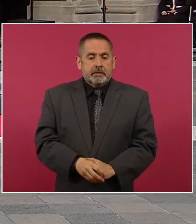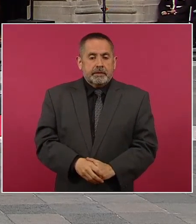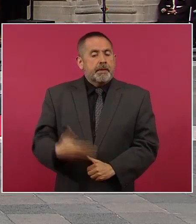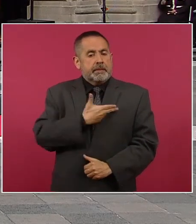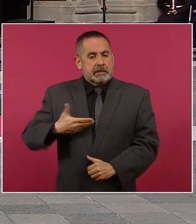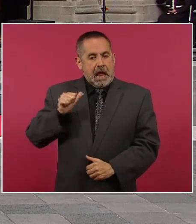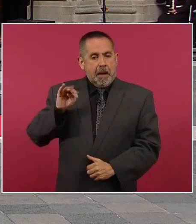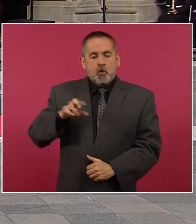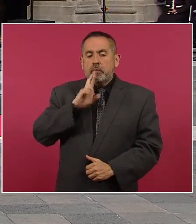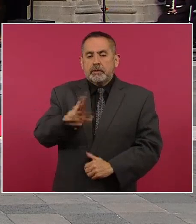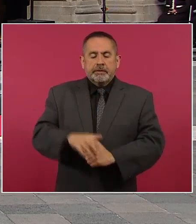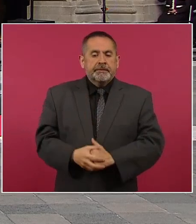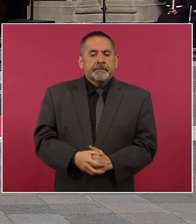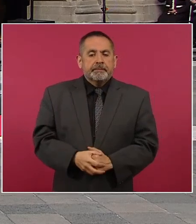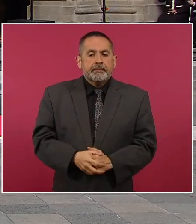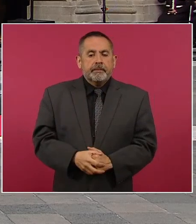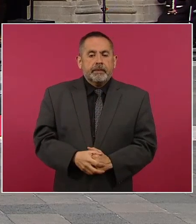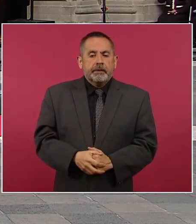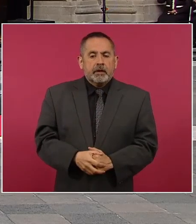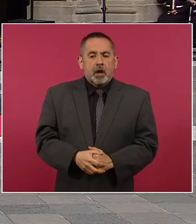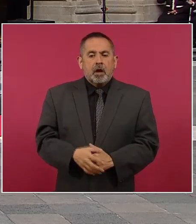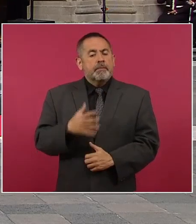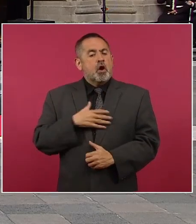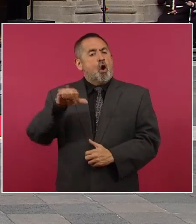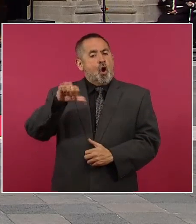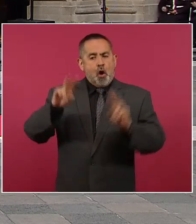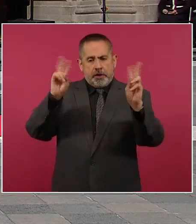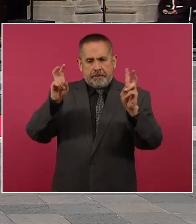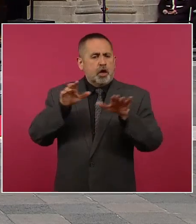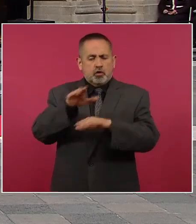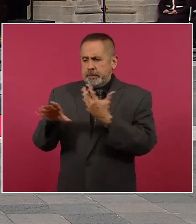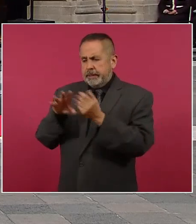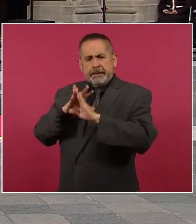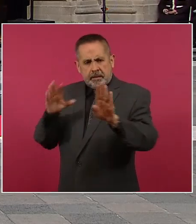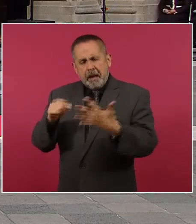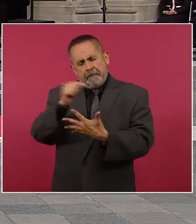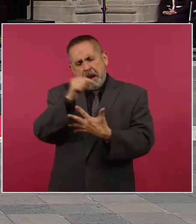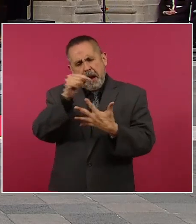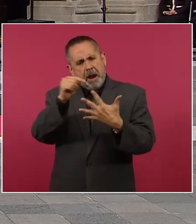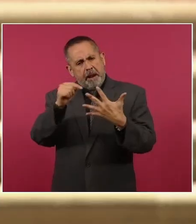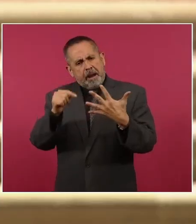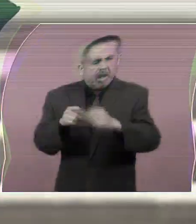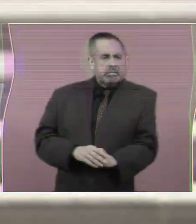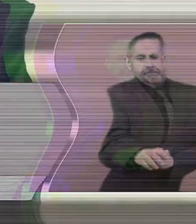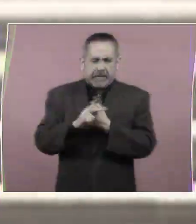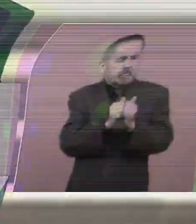Bueno, pues tratamos el tema migratorio de manera amplia.